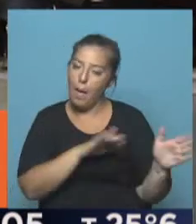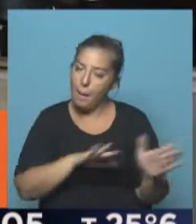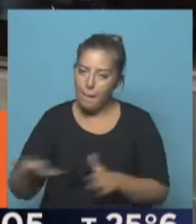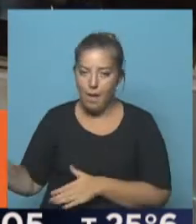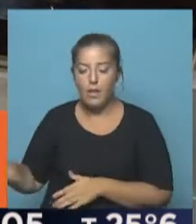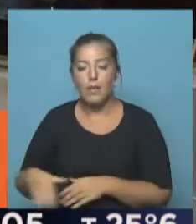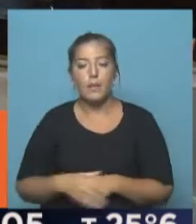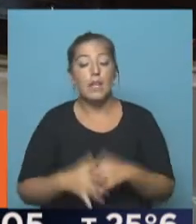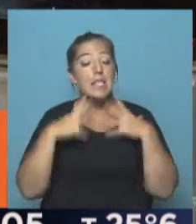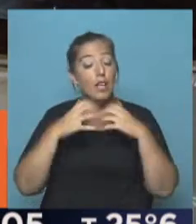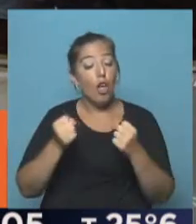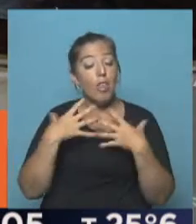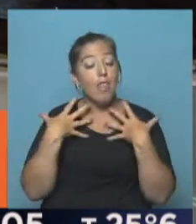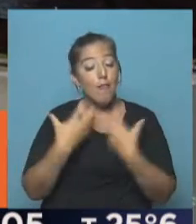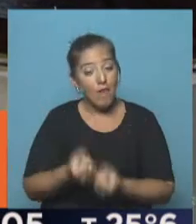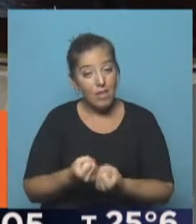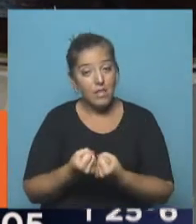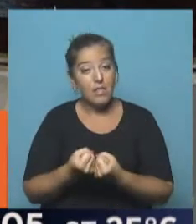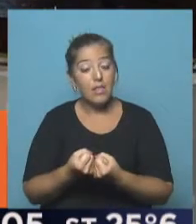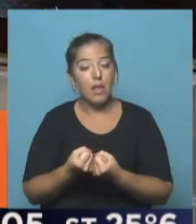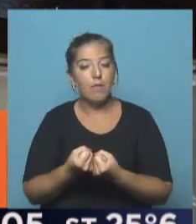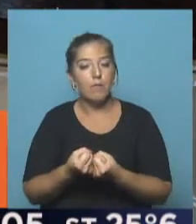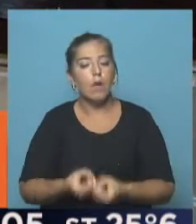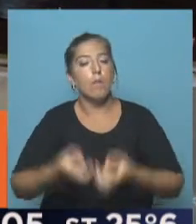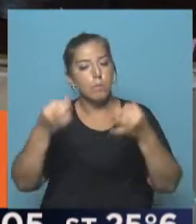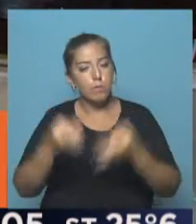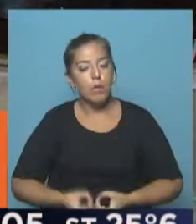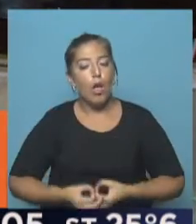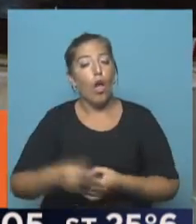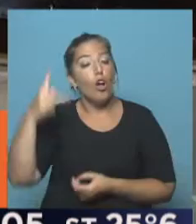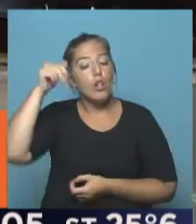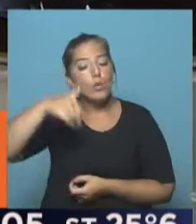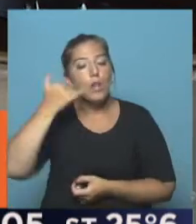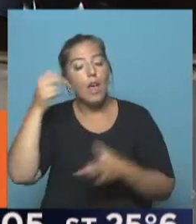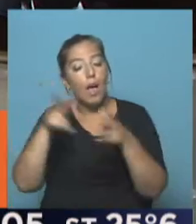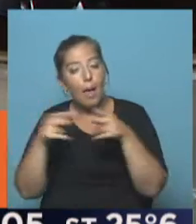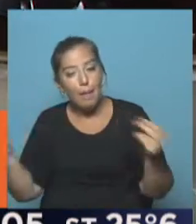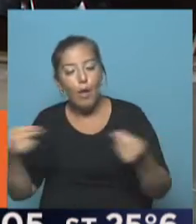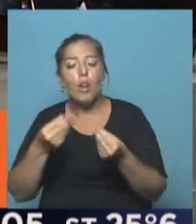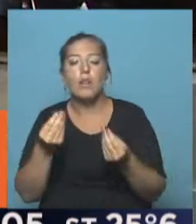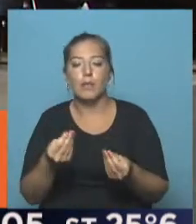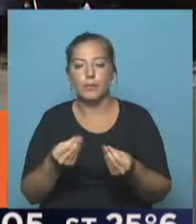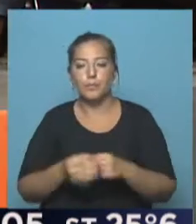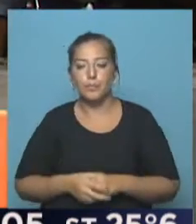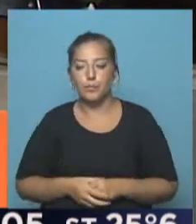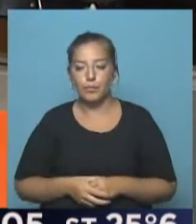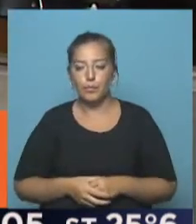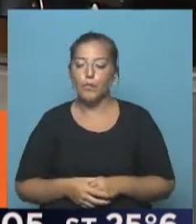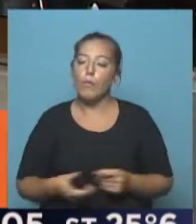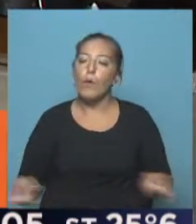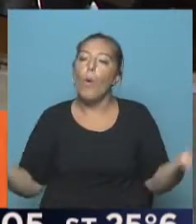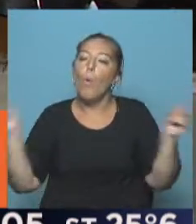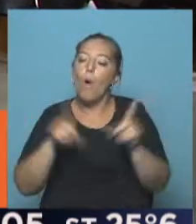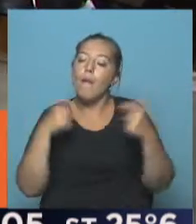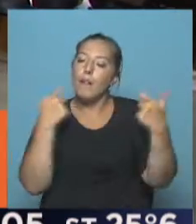el secretario de Defensa, ha puesto un poco de orden sobre Corea del Sur y Japón, que pasan a ser, vuelven a ser